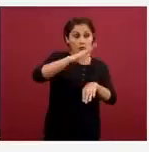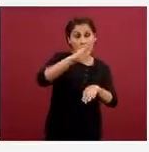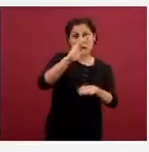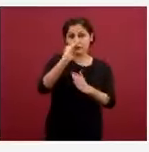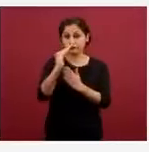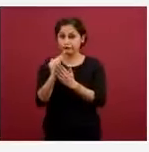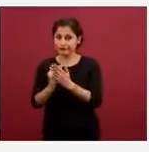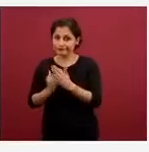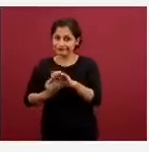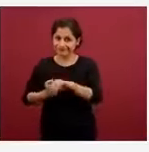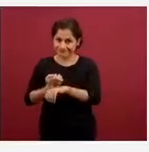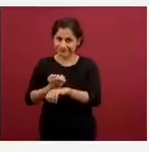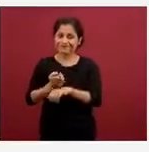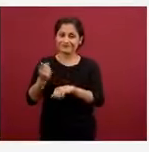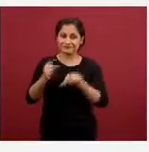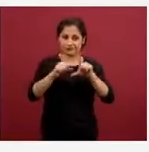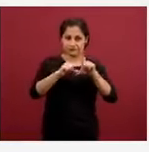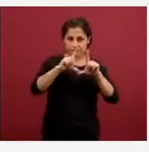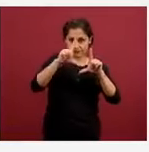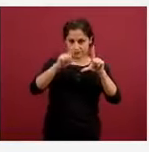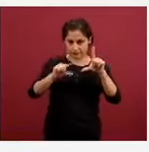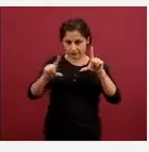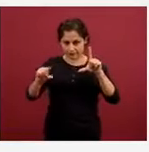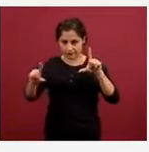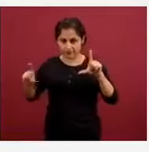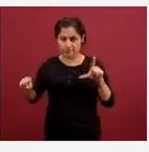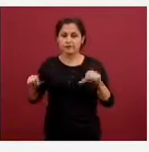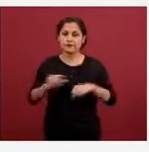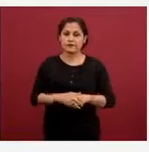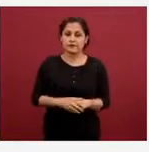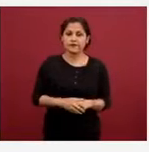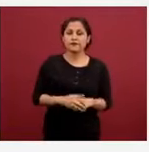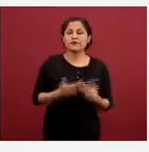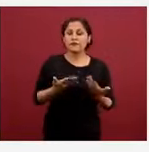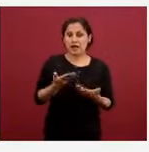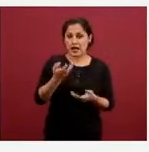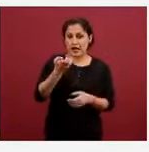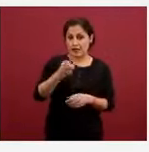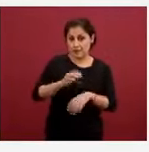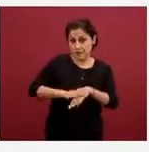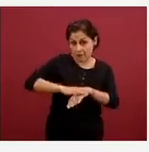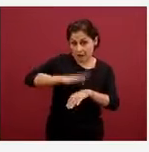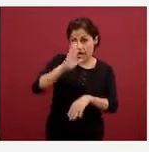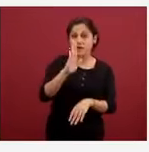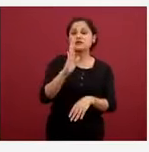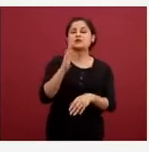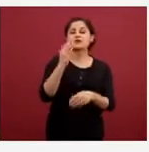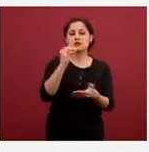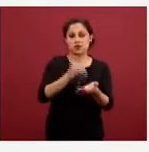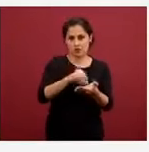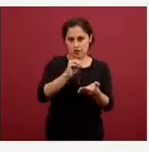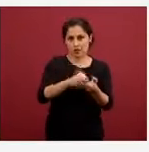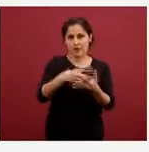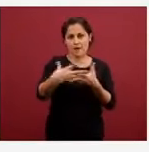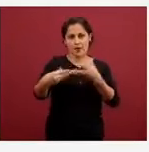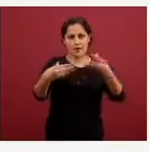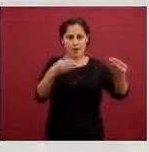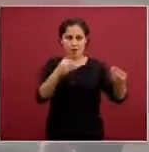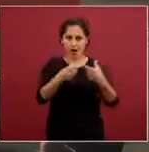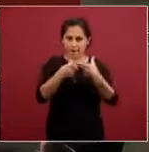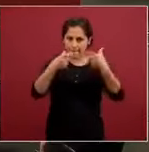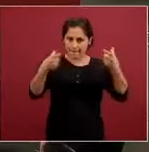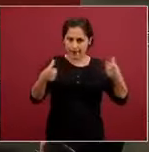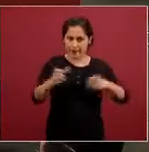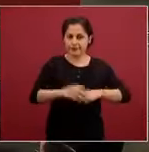estos estados que están teniendo la actividad más reciente o la epidemia activa en México. La siguiente diapositiva,